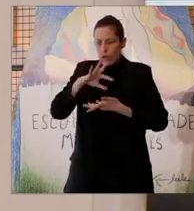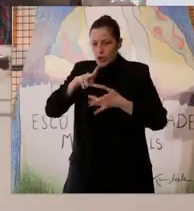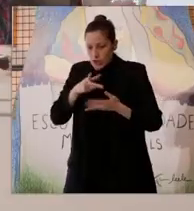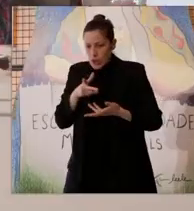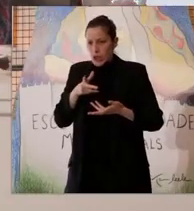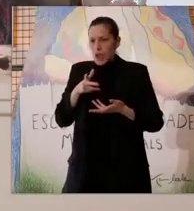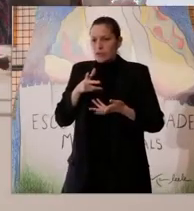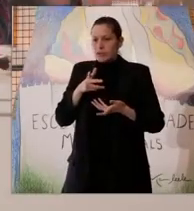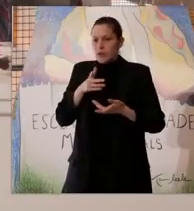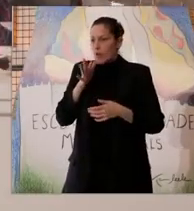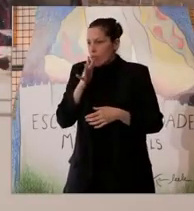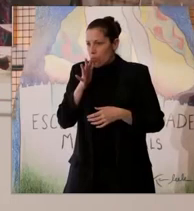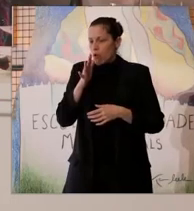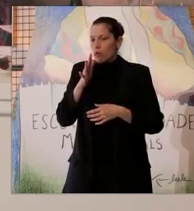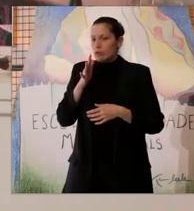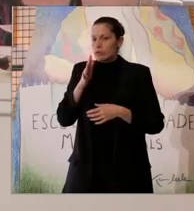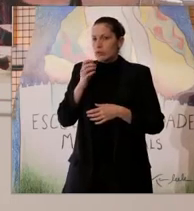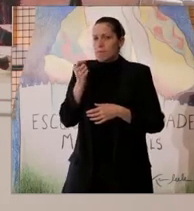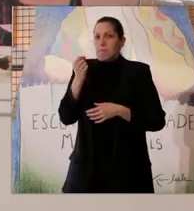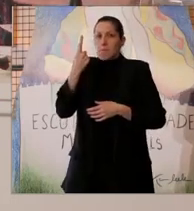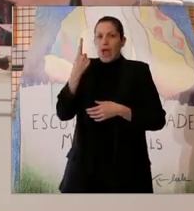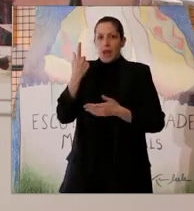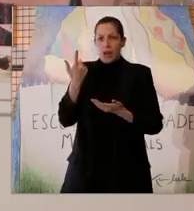entiendo que levantarte